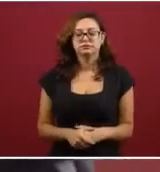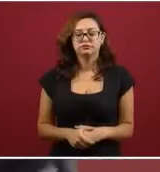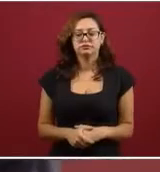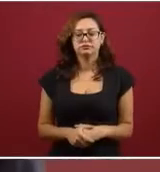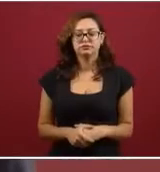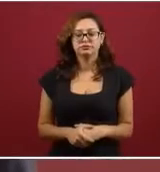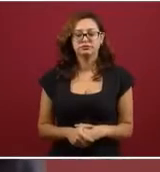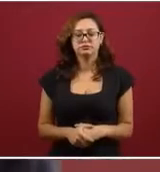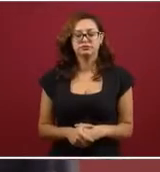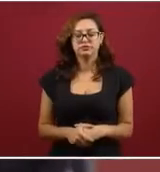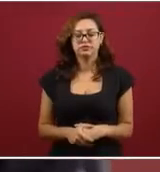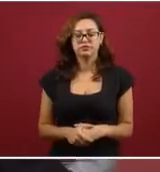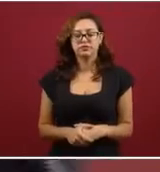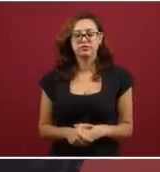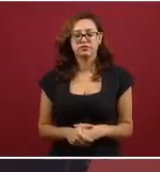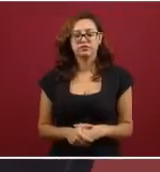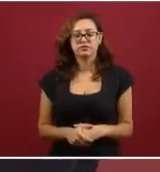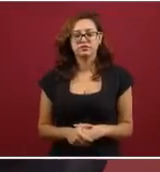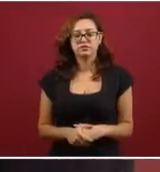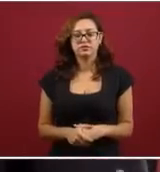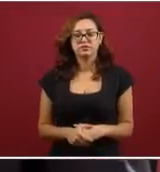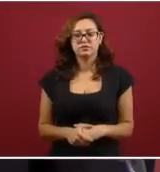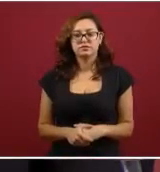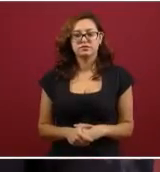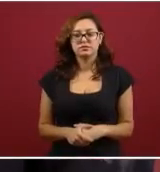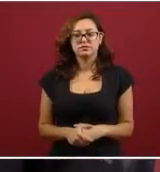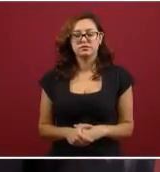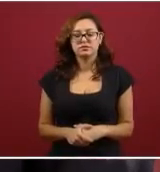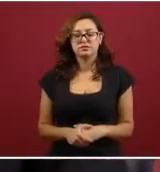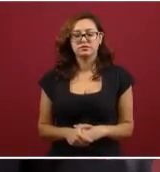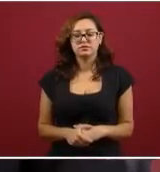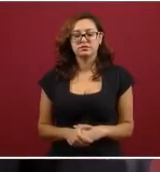Entonces, di a conocer